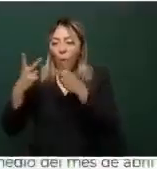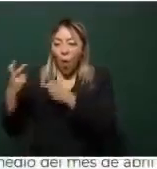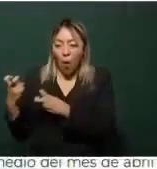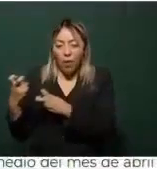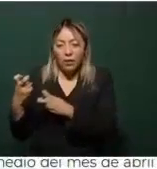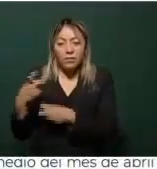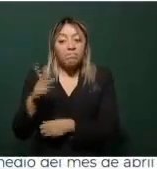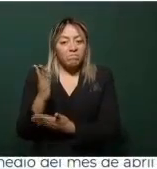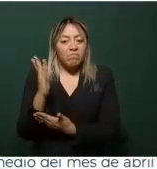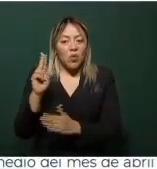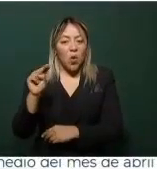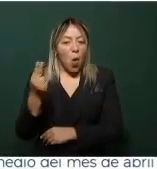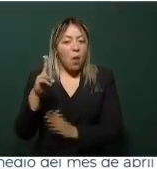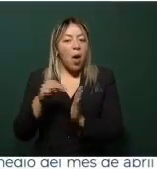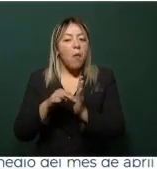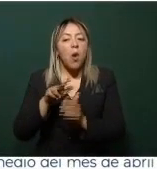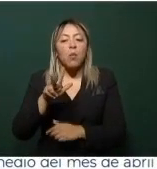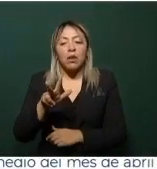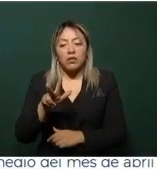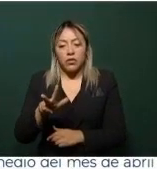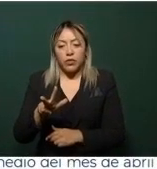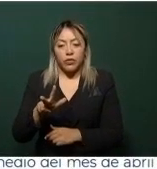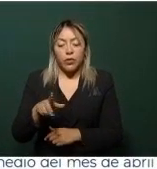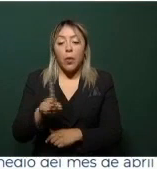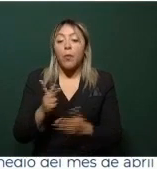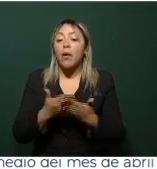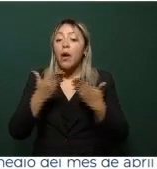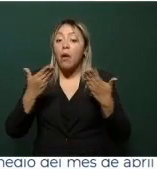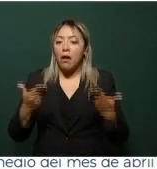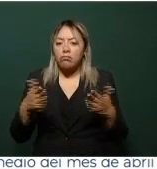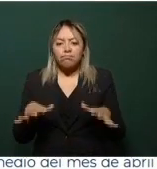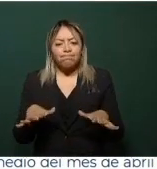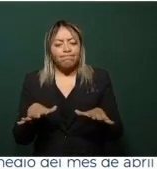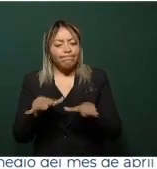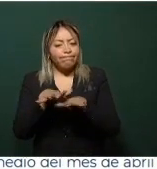noviembre del año pasado, y ya estamos